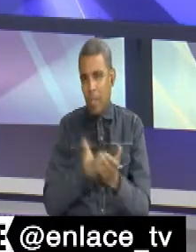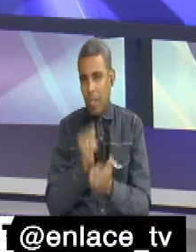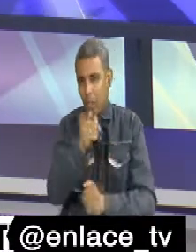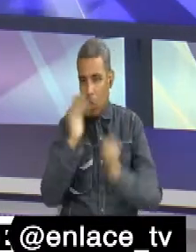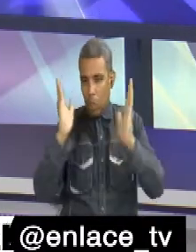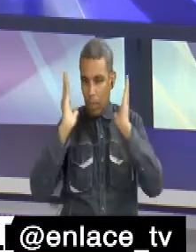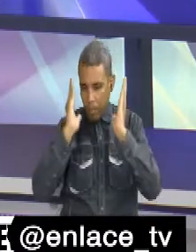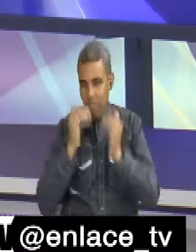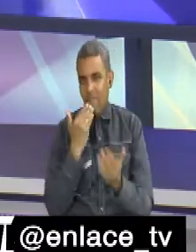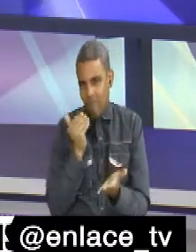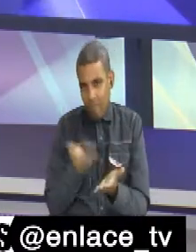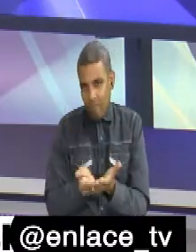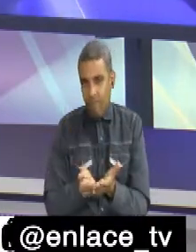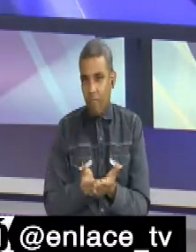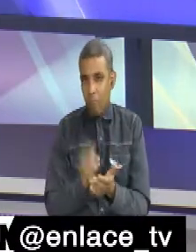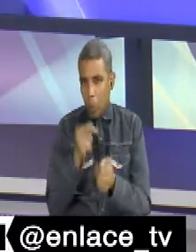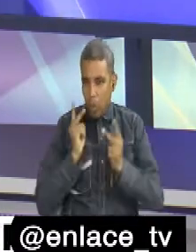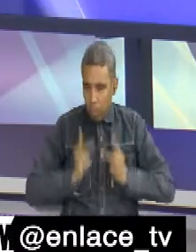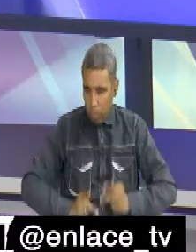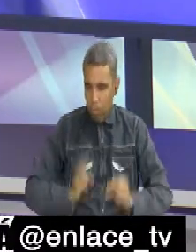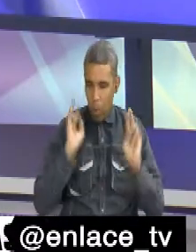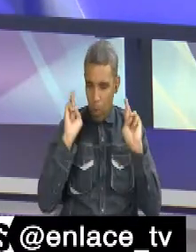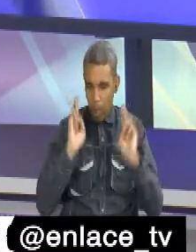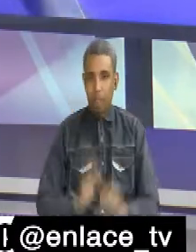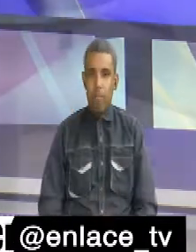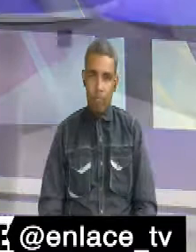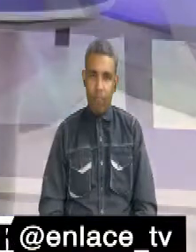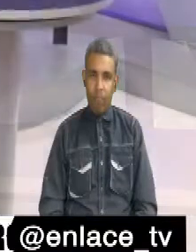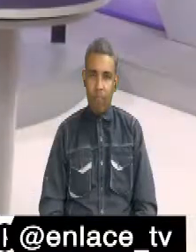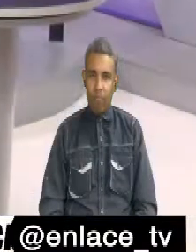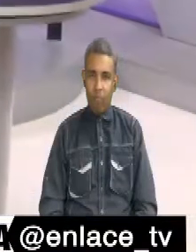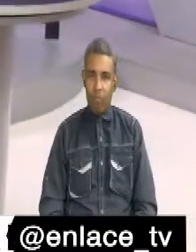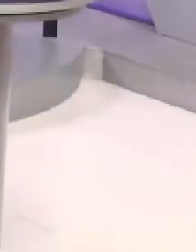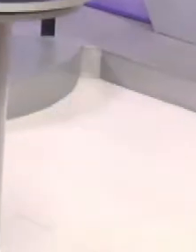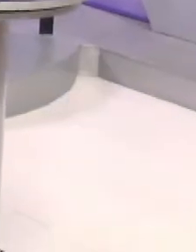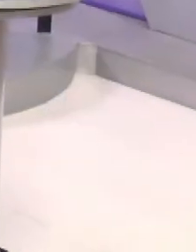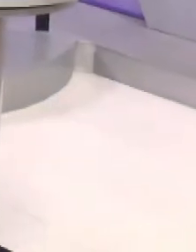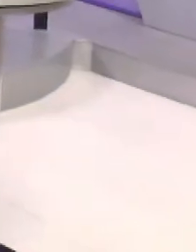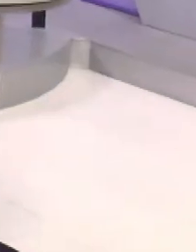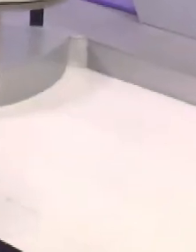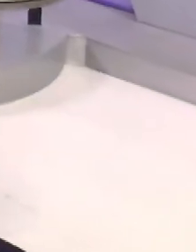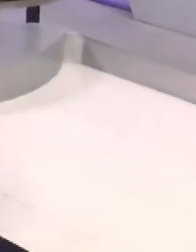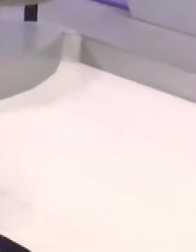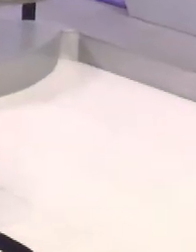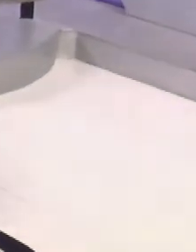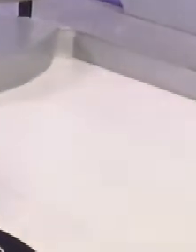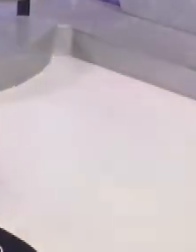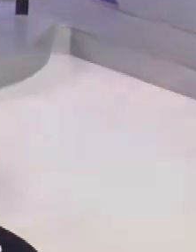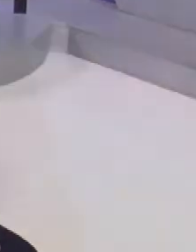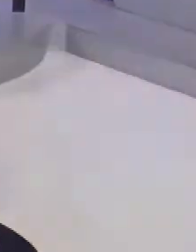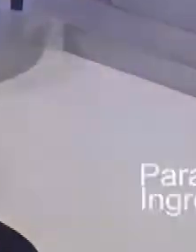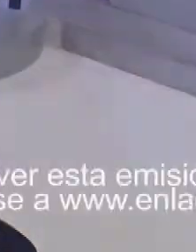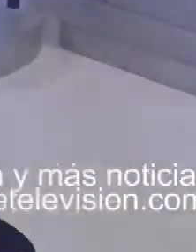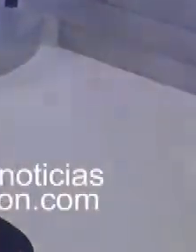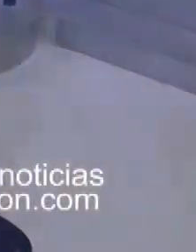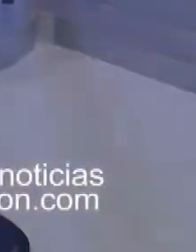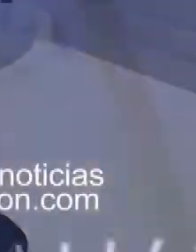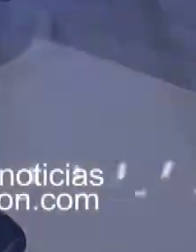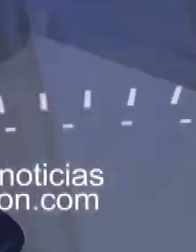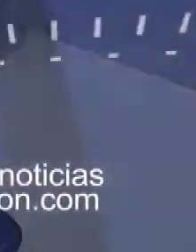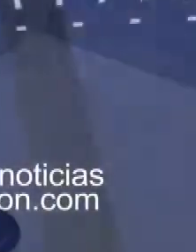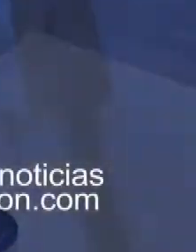por la compañía y que tengan todos una feliz noche.